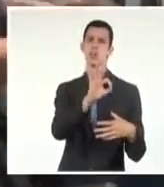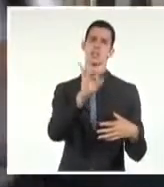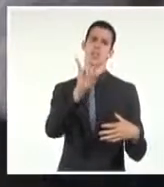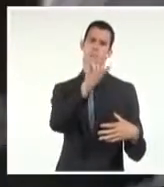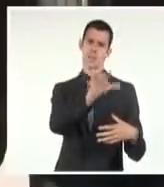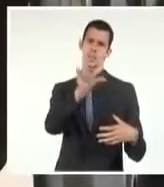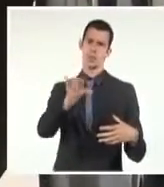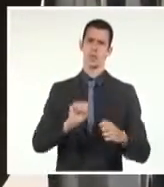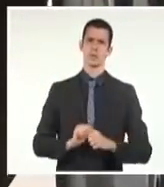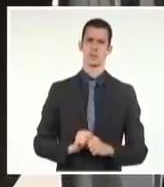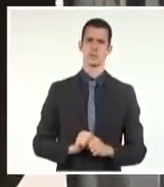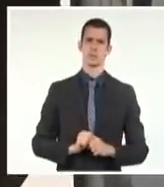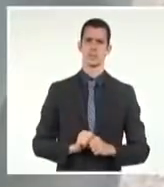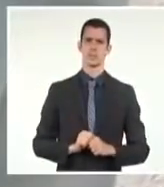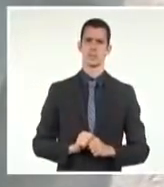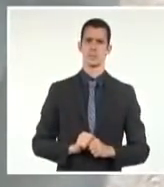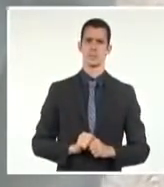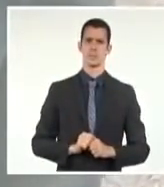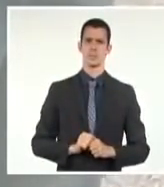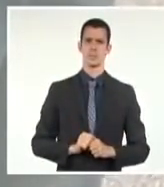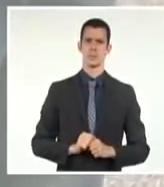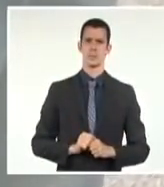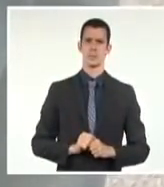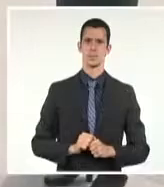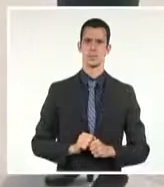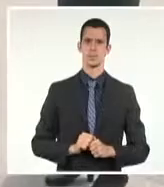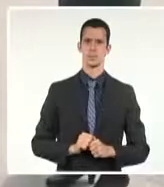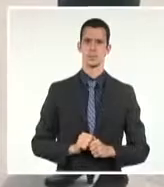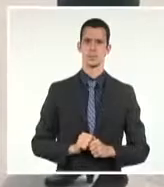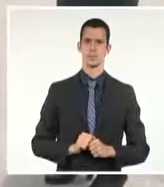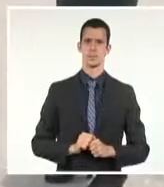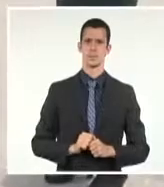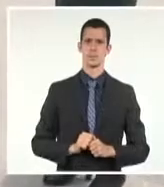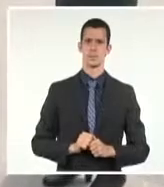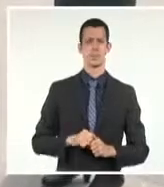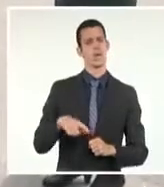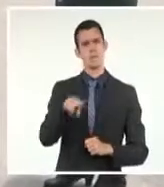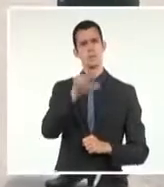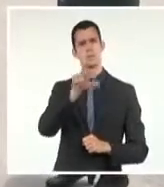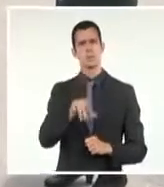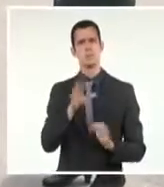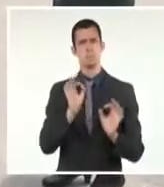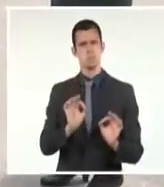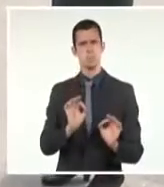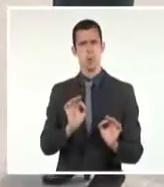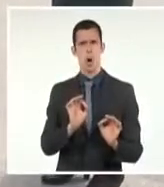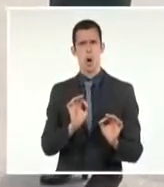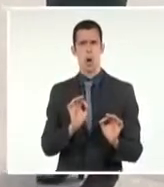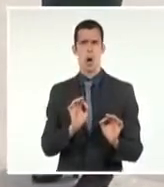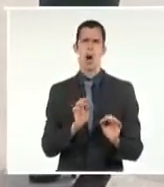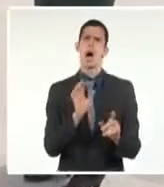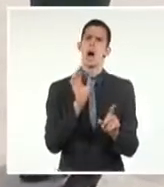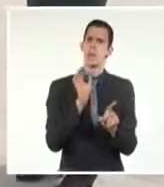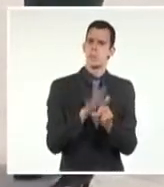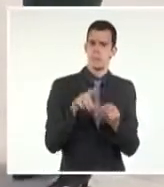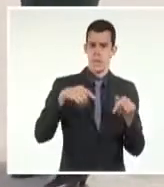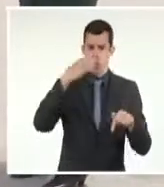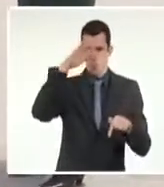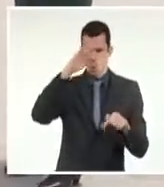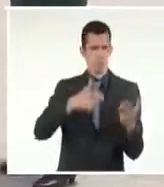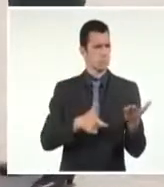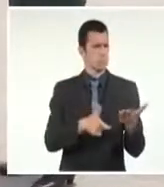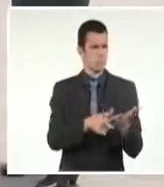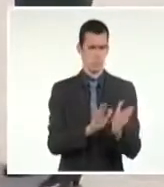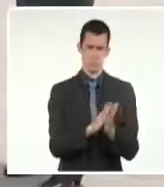salieron del país por vía aérea se trata de personas que transitaban de manera ilegal por el territorio de la nación azteca